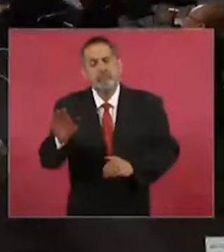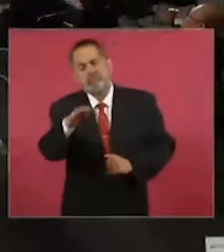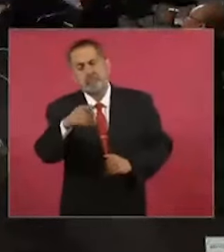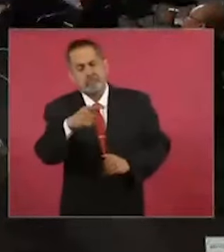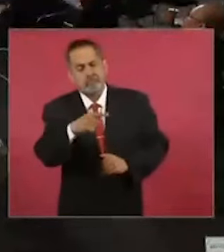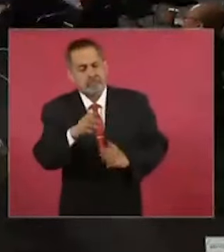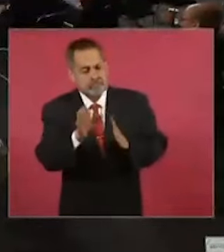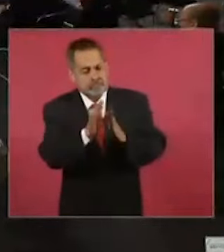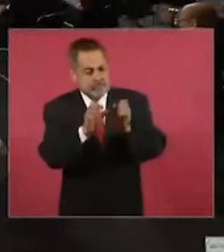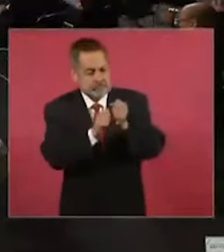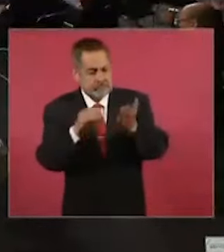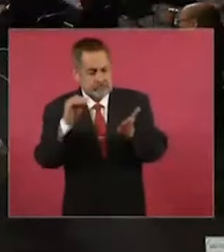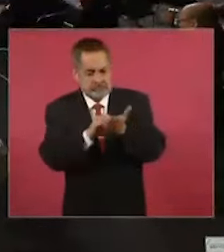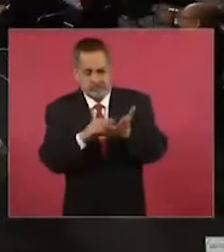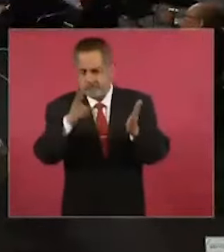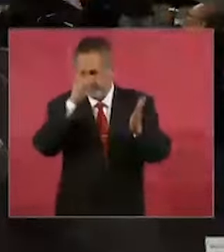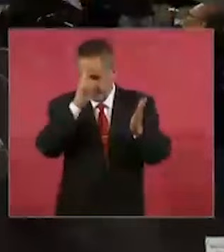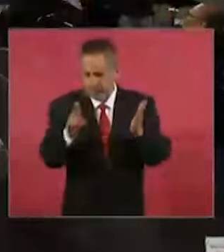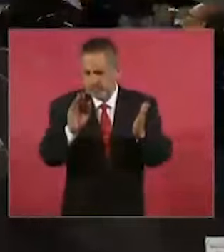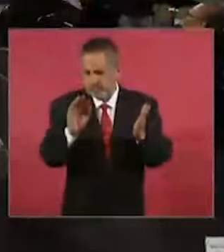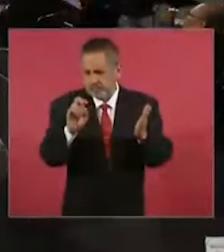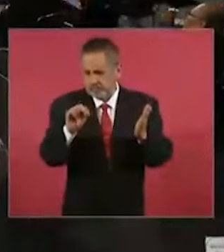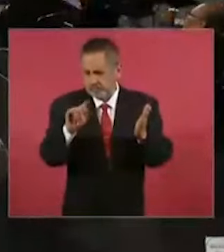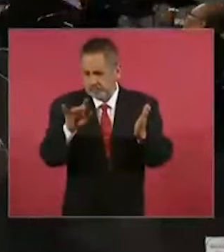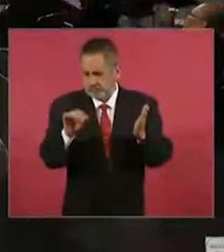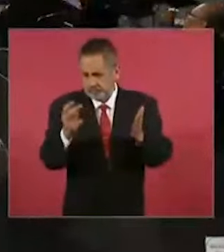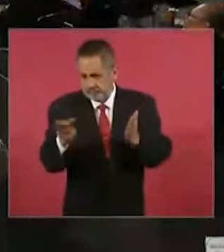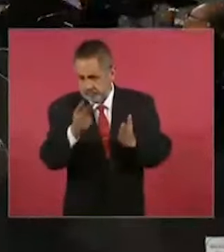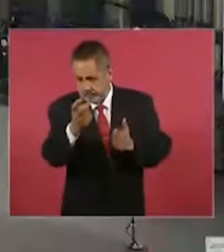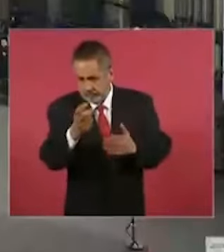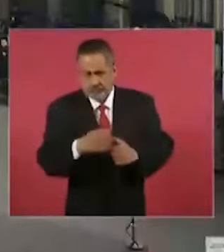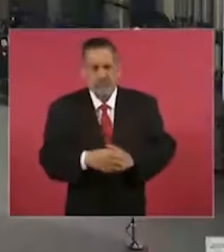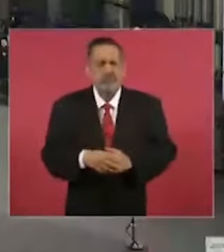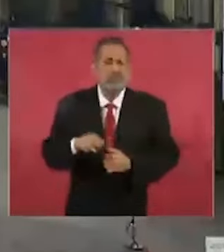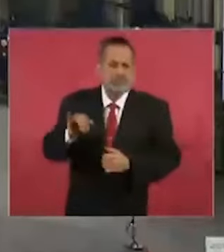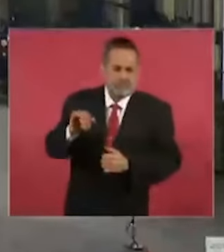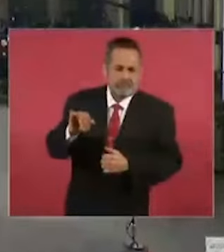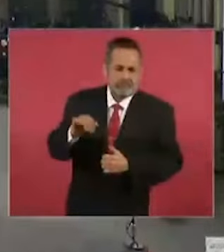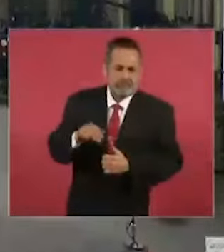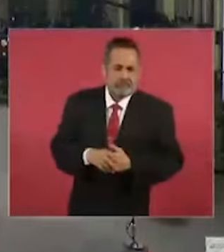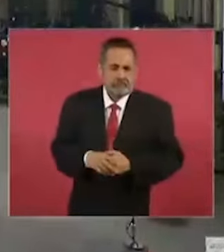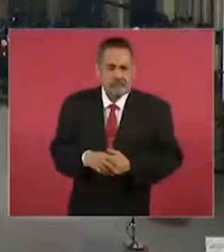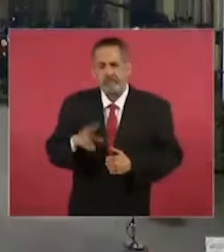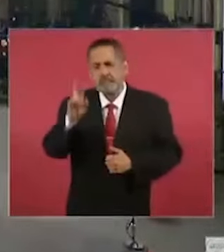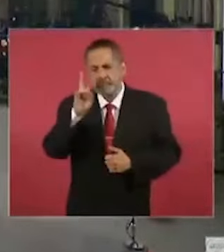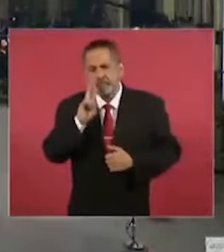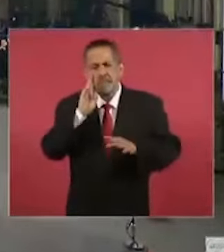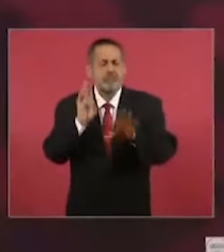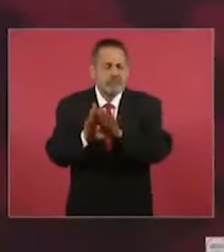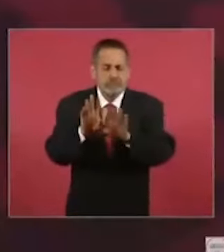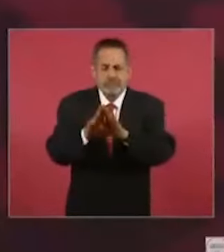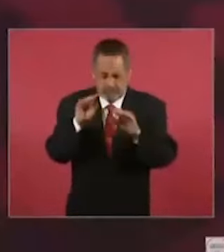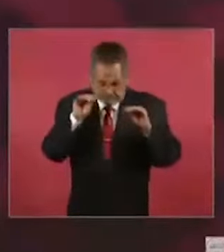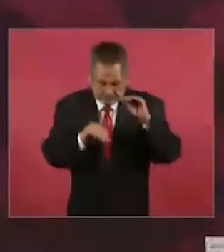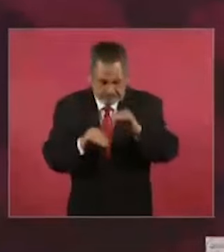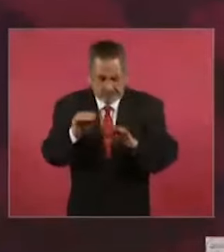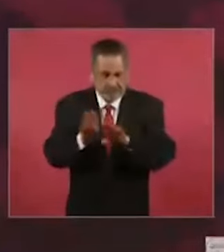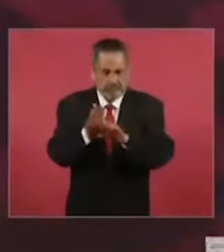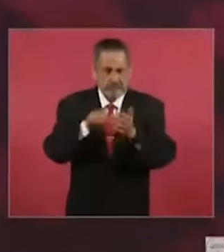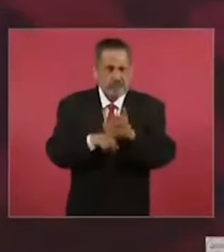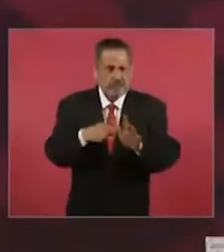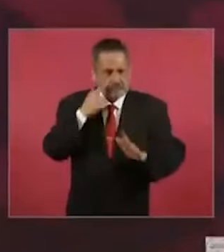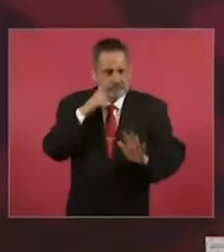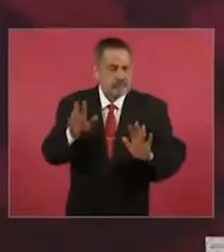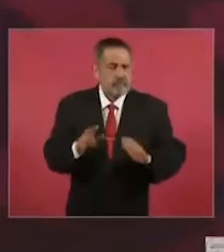empresa Boeing está reportando que tiene problemas con uno de sus modelos preguntarle presidente Cómo va a afectar esto a mexicana